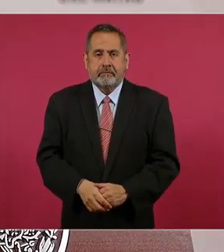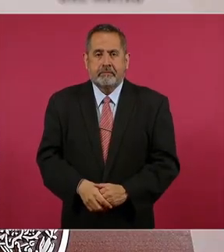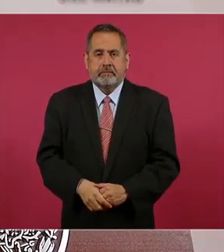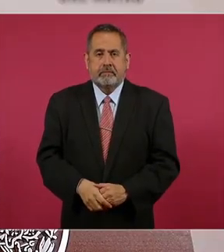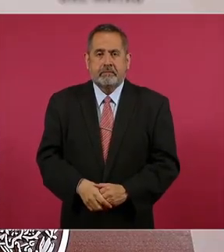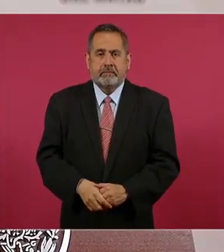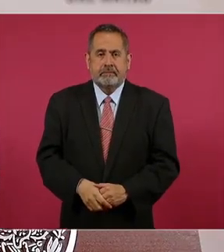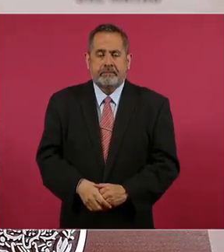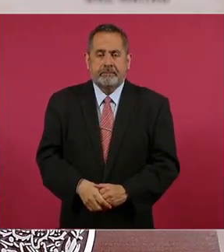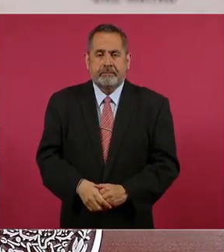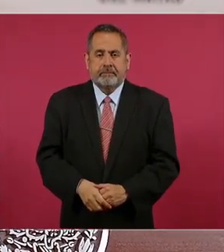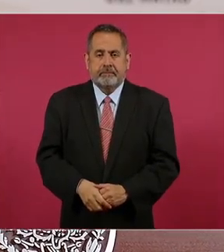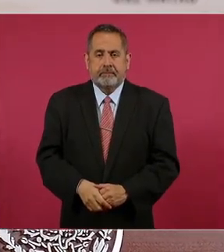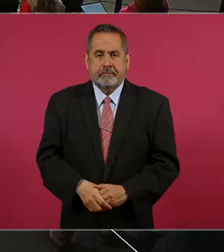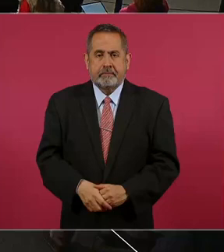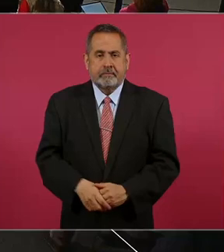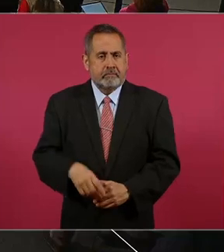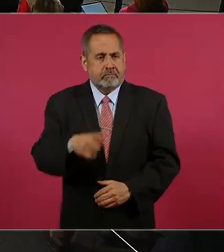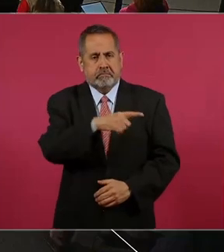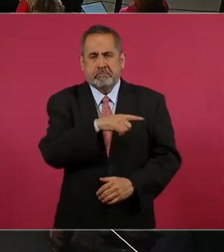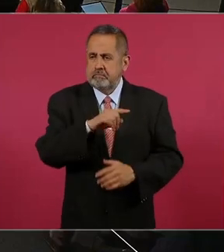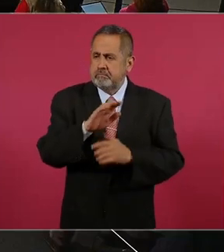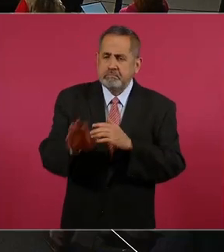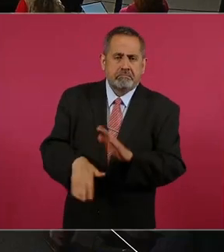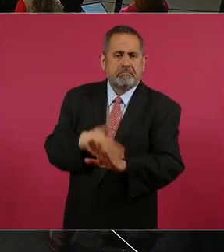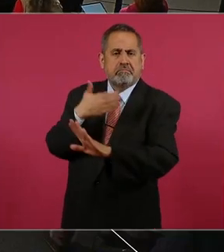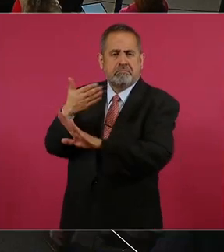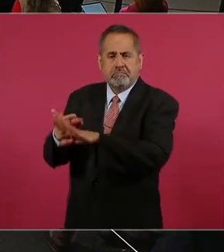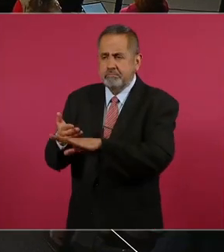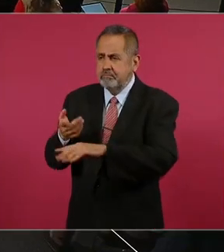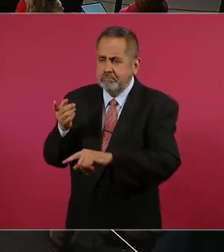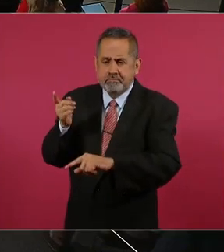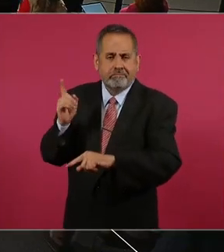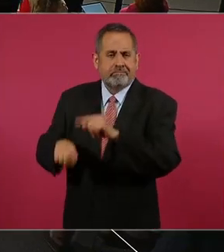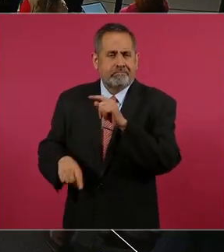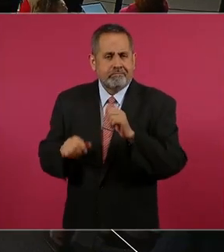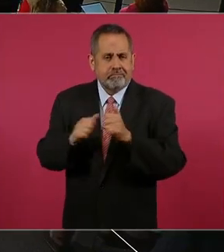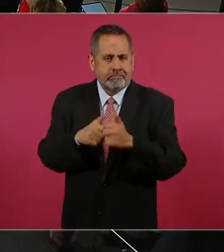¿Van a dar un golpe de estado técnico?